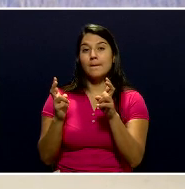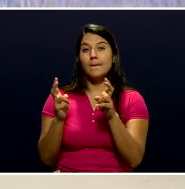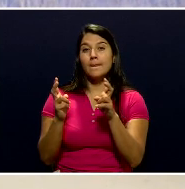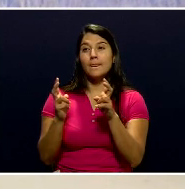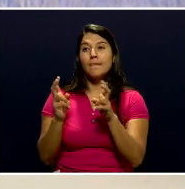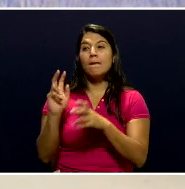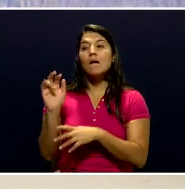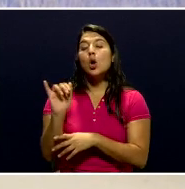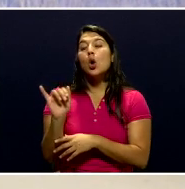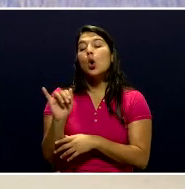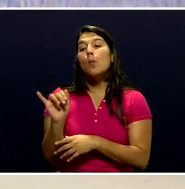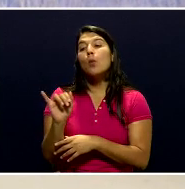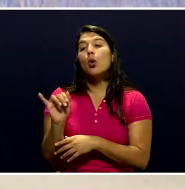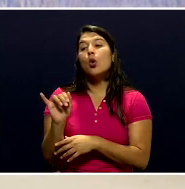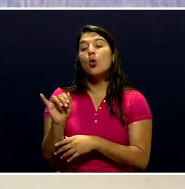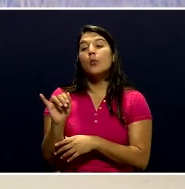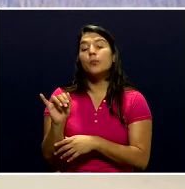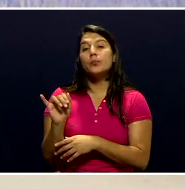desprestigio o